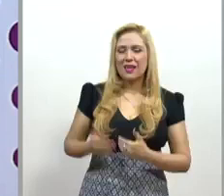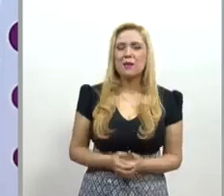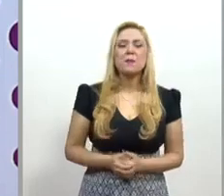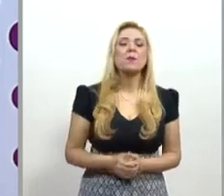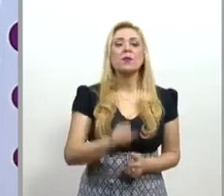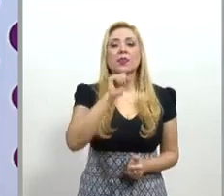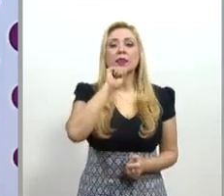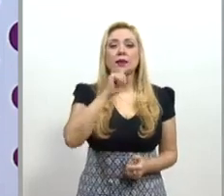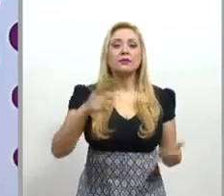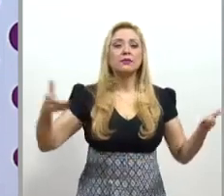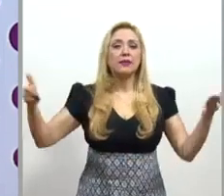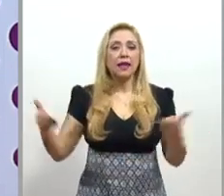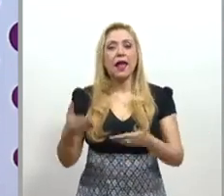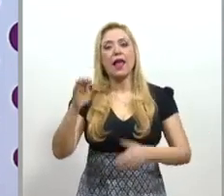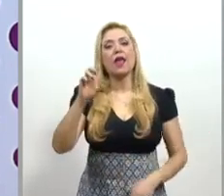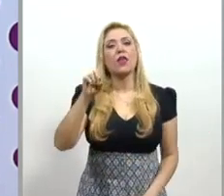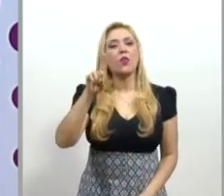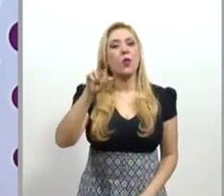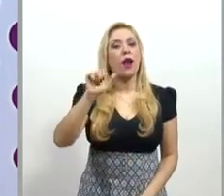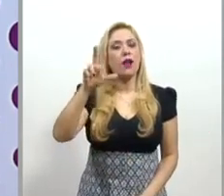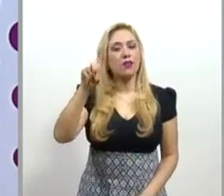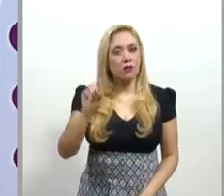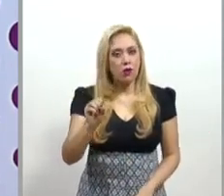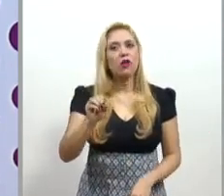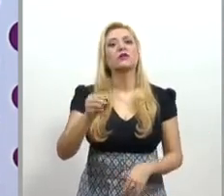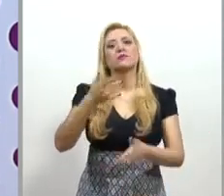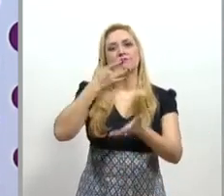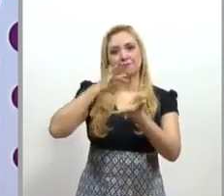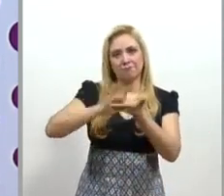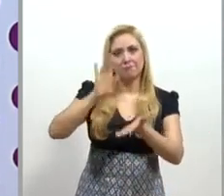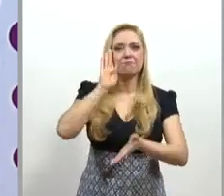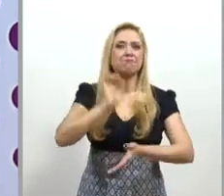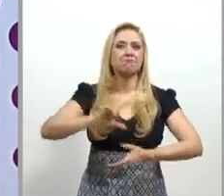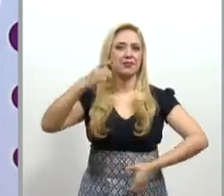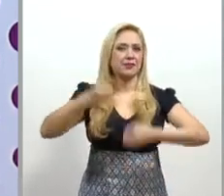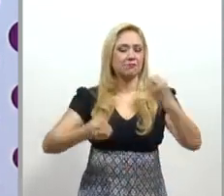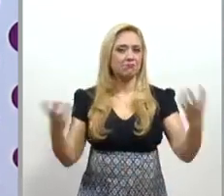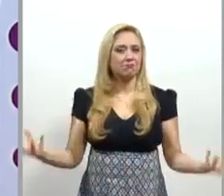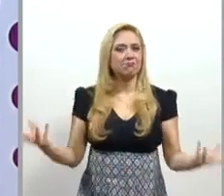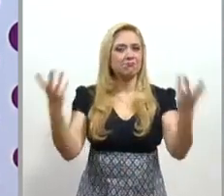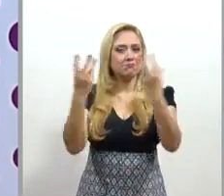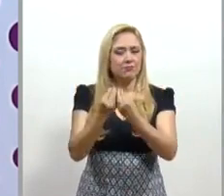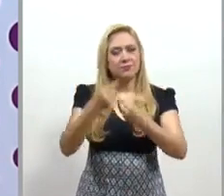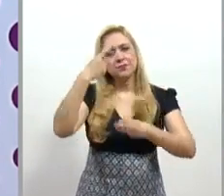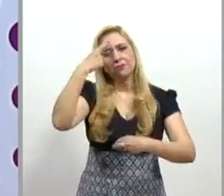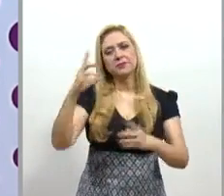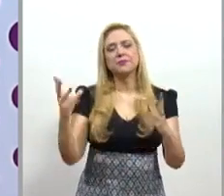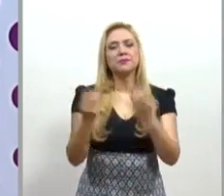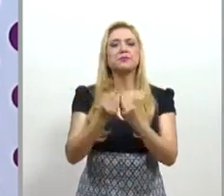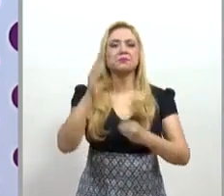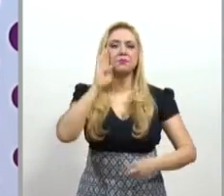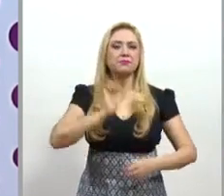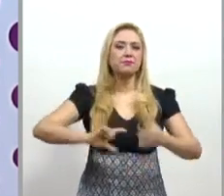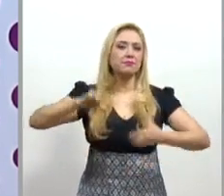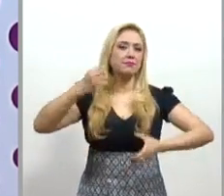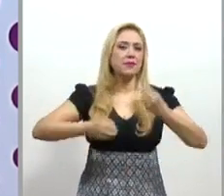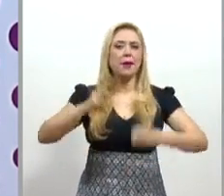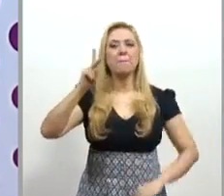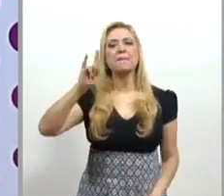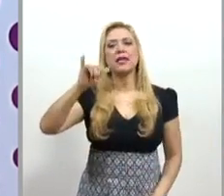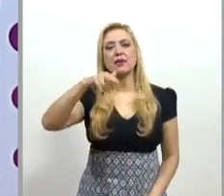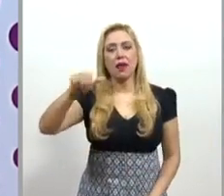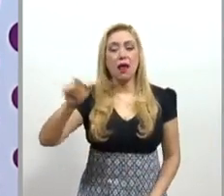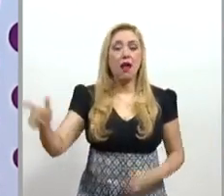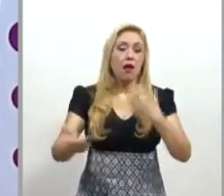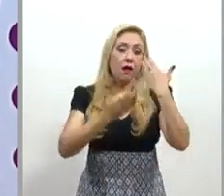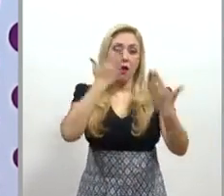de presentar a Eduardo Aranda Martínez, también secretario de Estudio y Cuenta de la Suprema Corte de Justicia de la Nación, en la ponencia de la ministra Piña Hernández. Es egresado